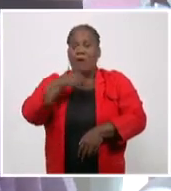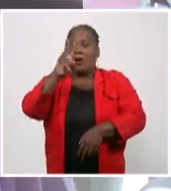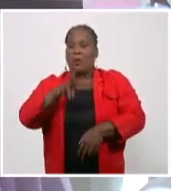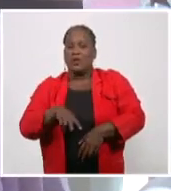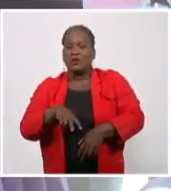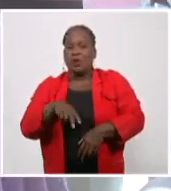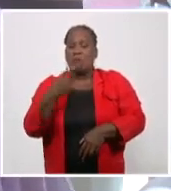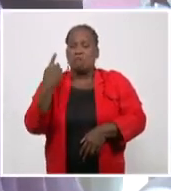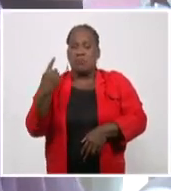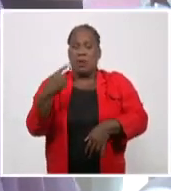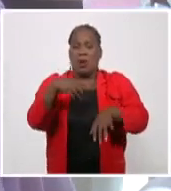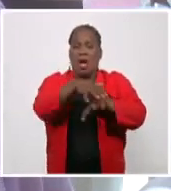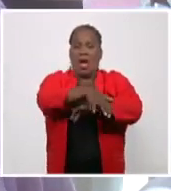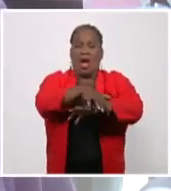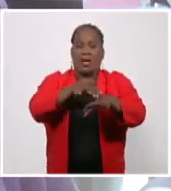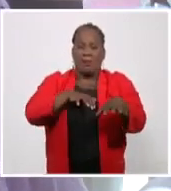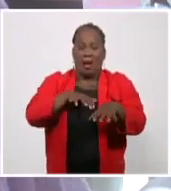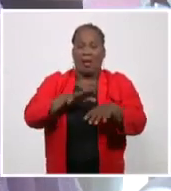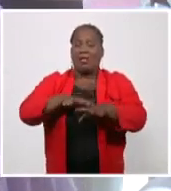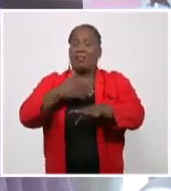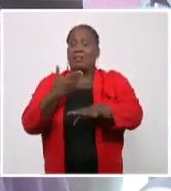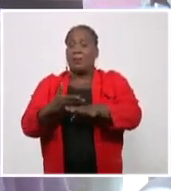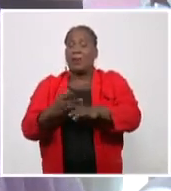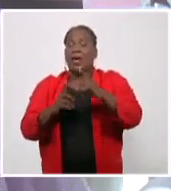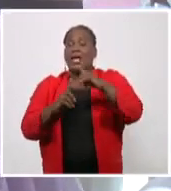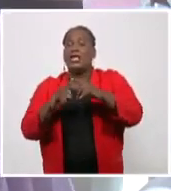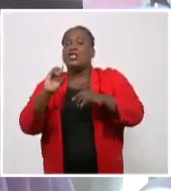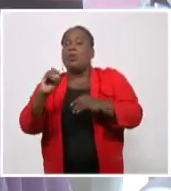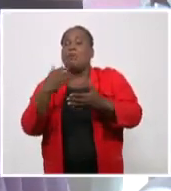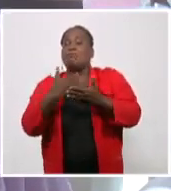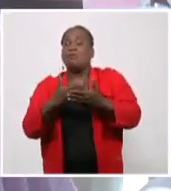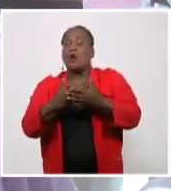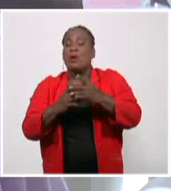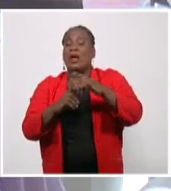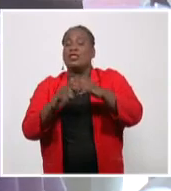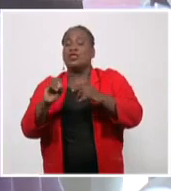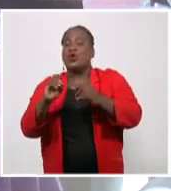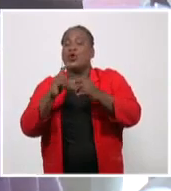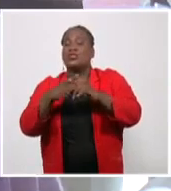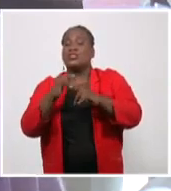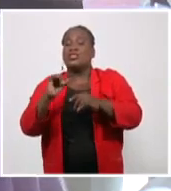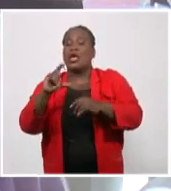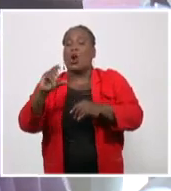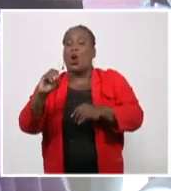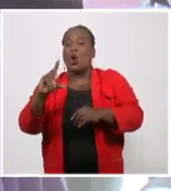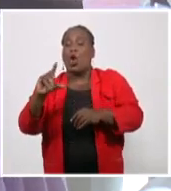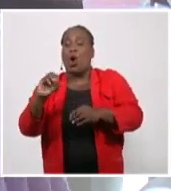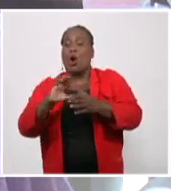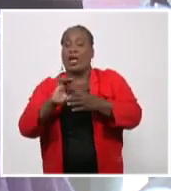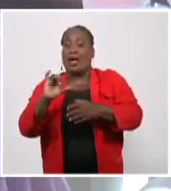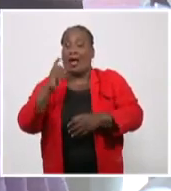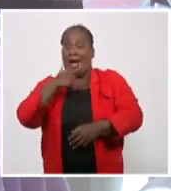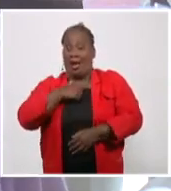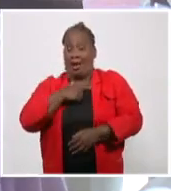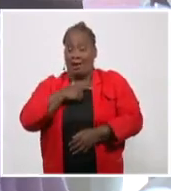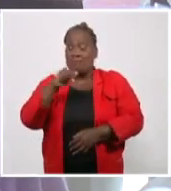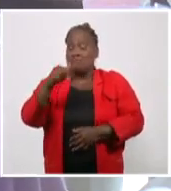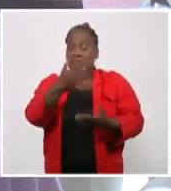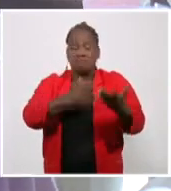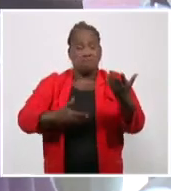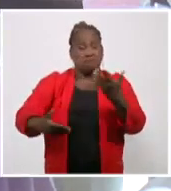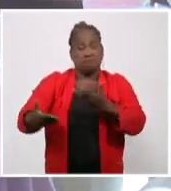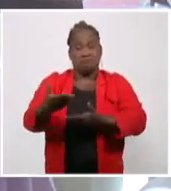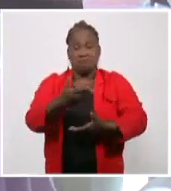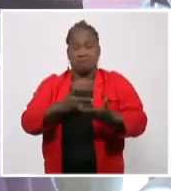animales, su evaluación toxicológica, que son cuestiones que hay que cumplir para pasar a los estudios en humanos. Hemos compartido entonces con